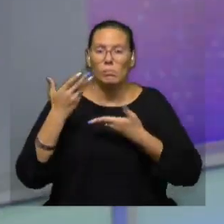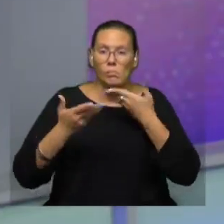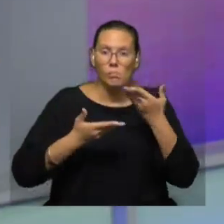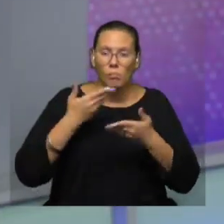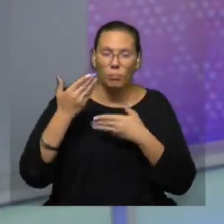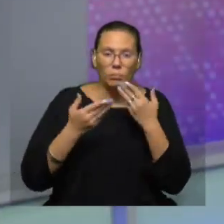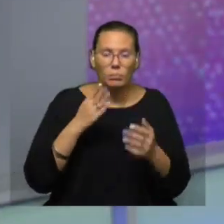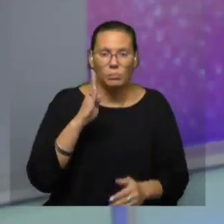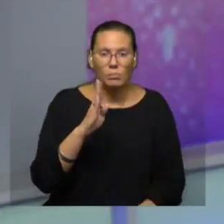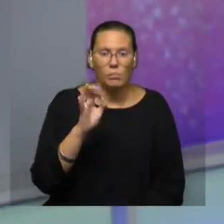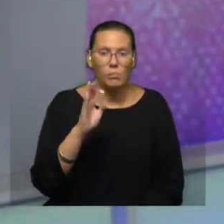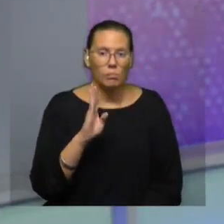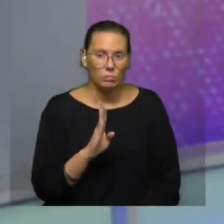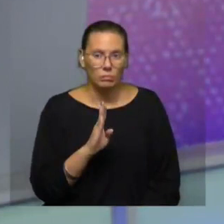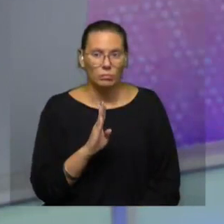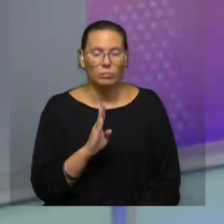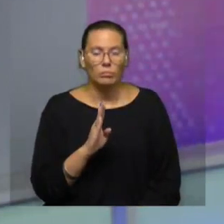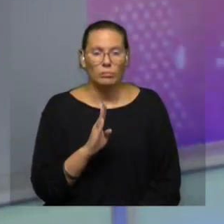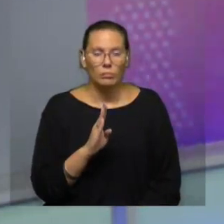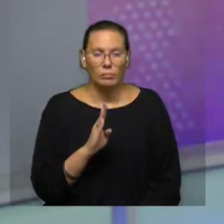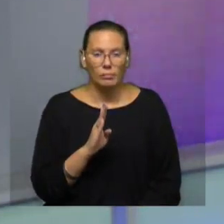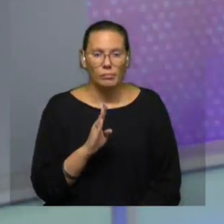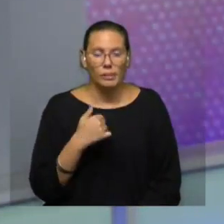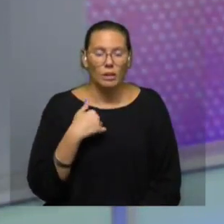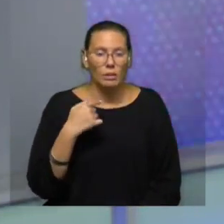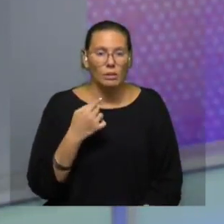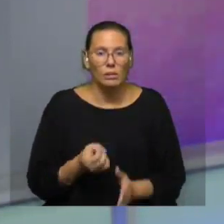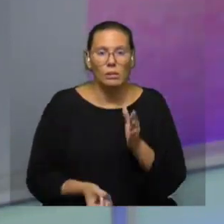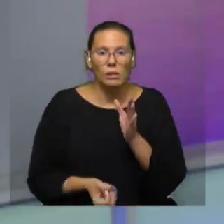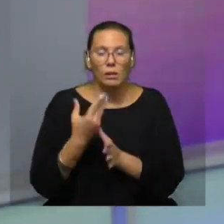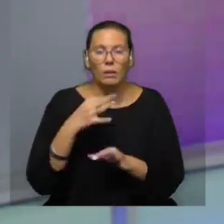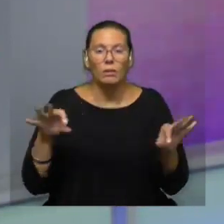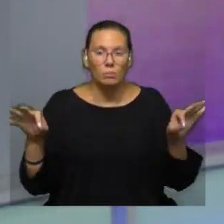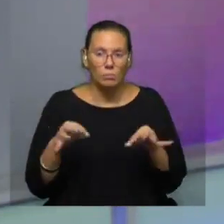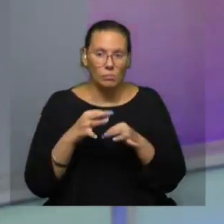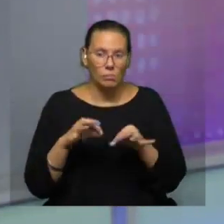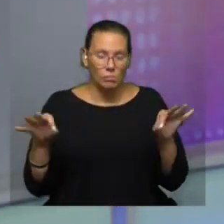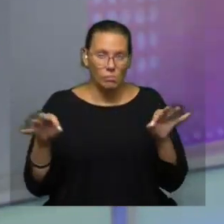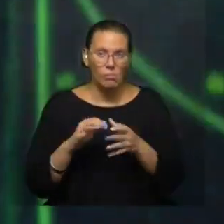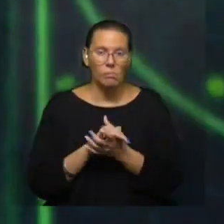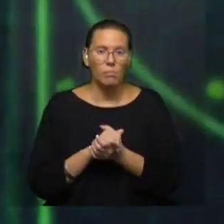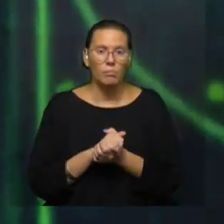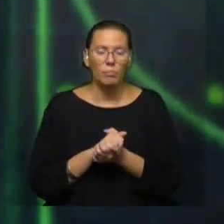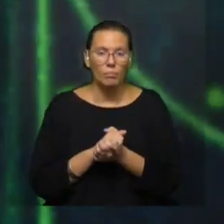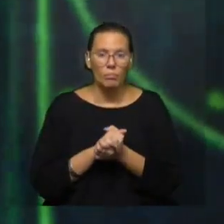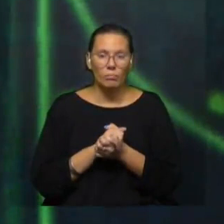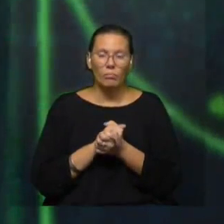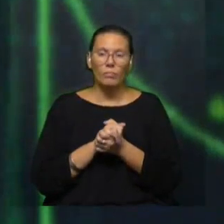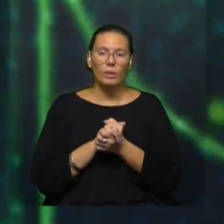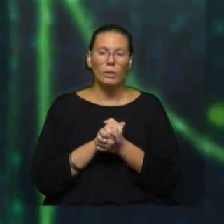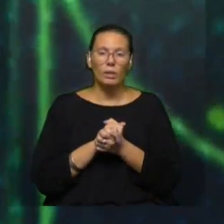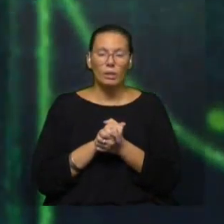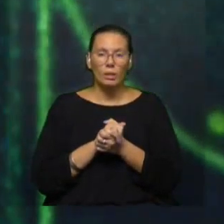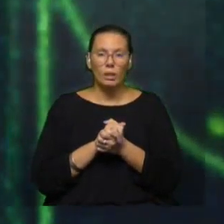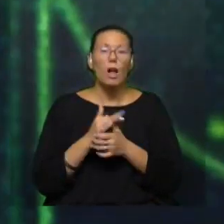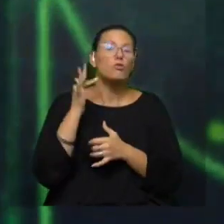pop tiene mucho que ver con lo que yo creo como melodía finalmente. Sí. Liz, vamos